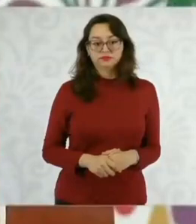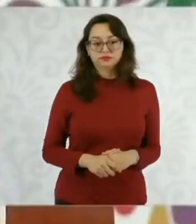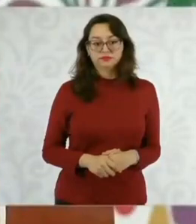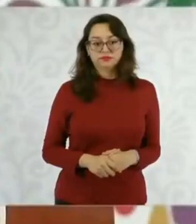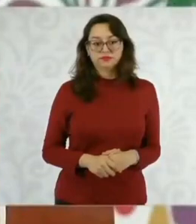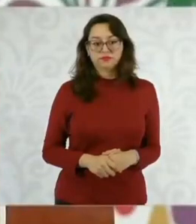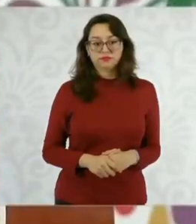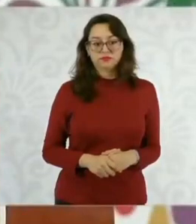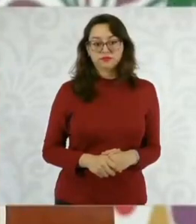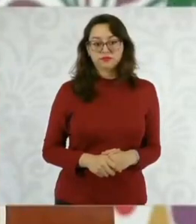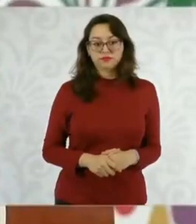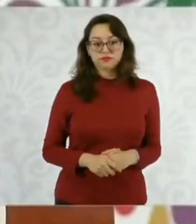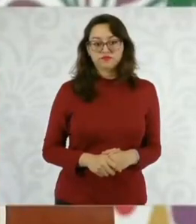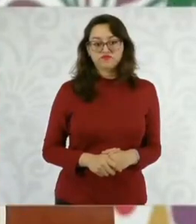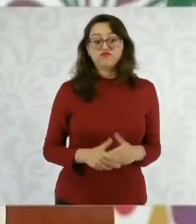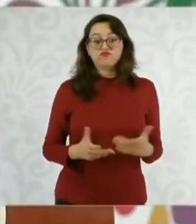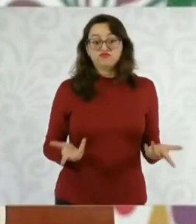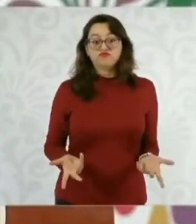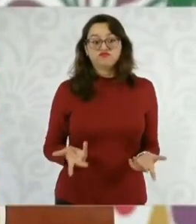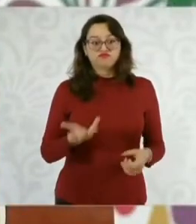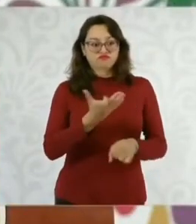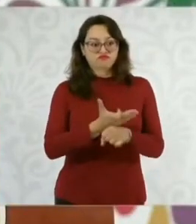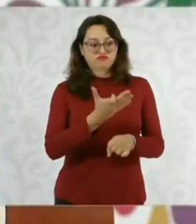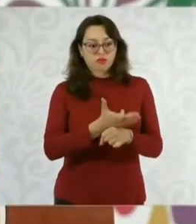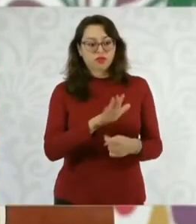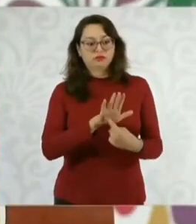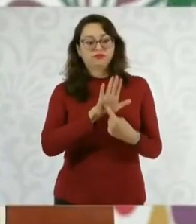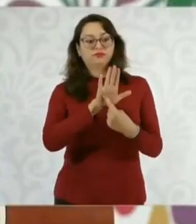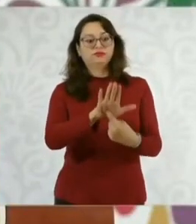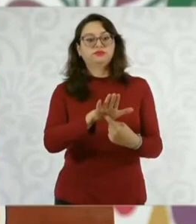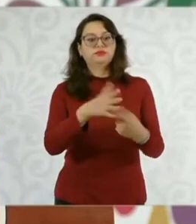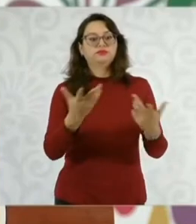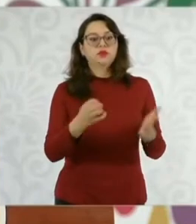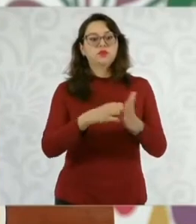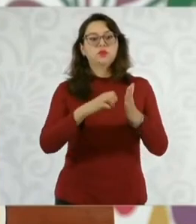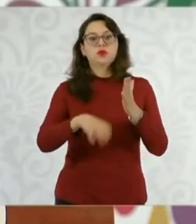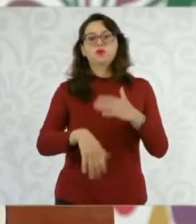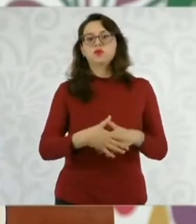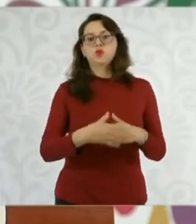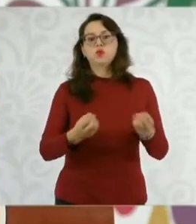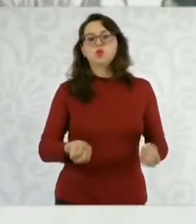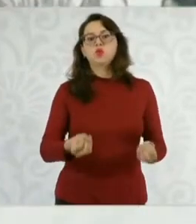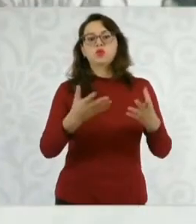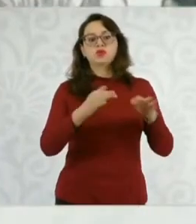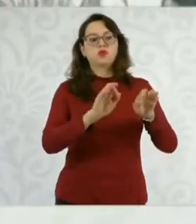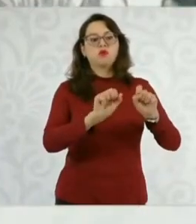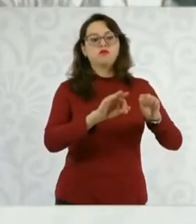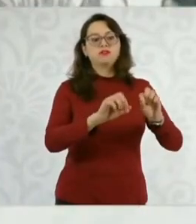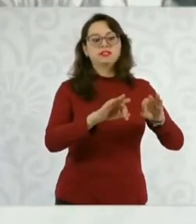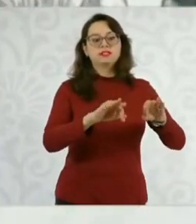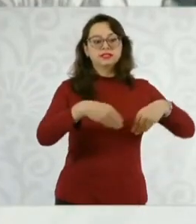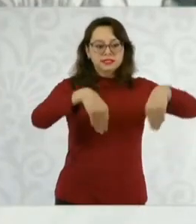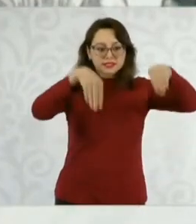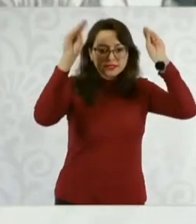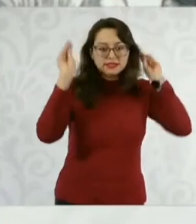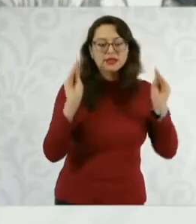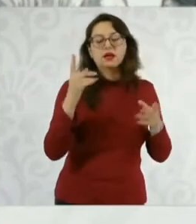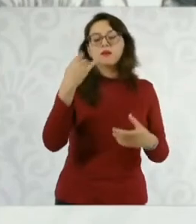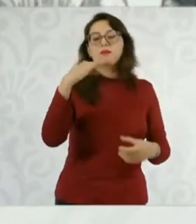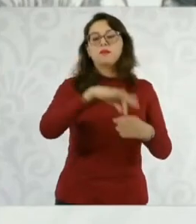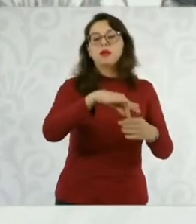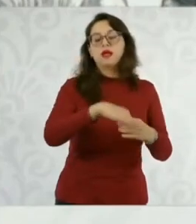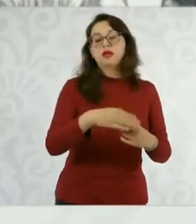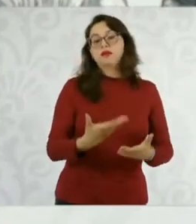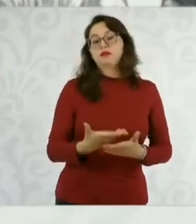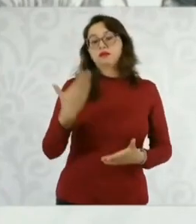lógico cuántas casillas se pondrían. En el 24 hubo 172,000 casillas,